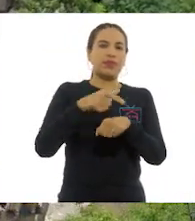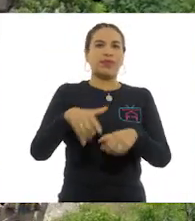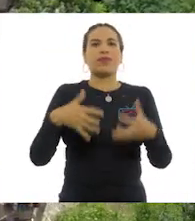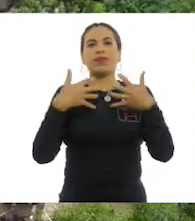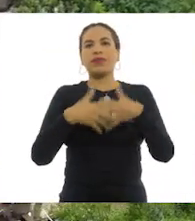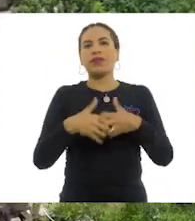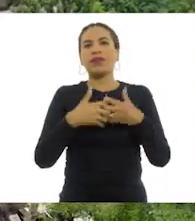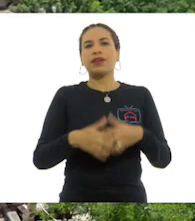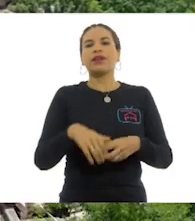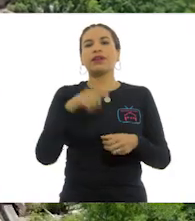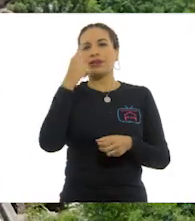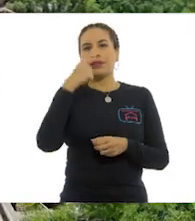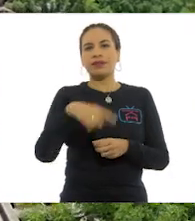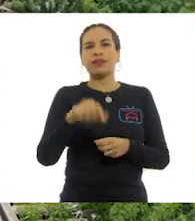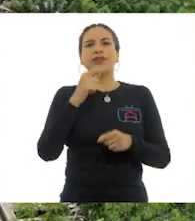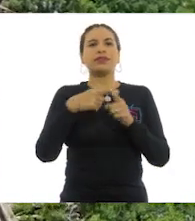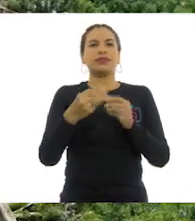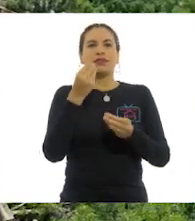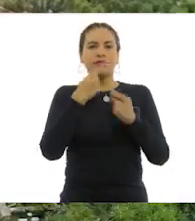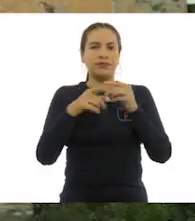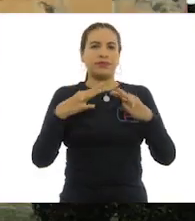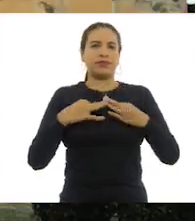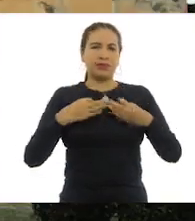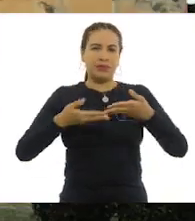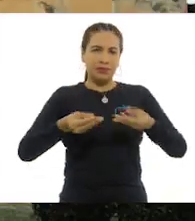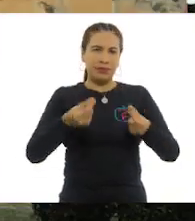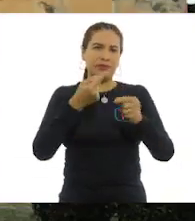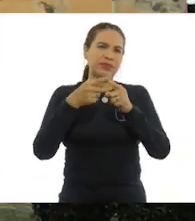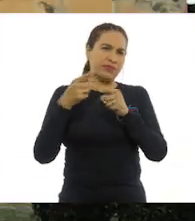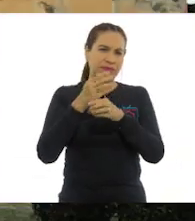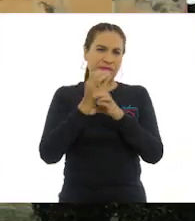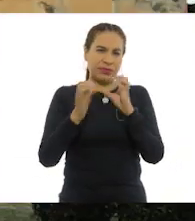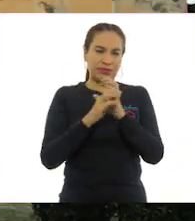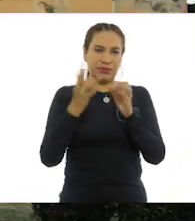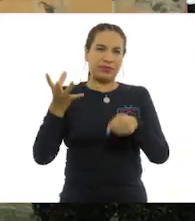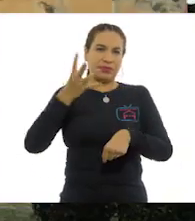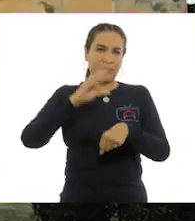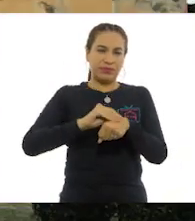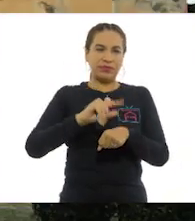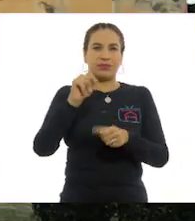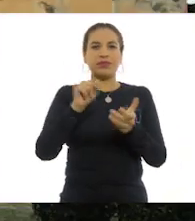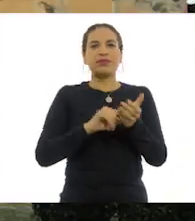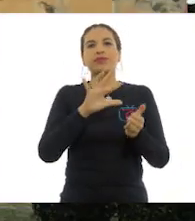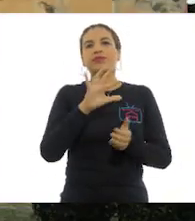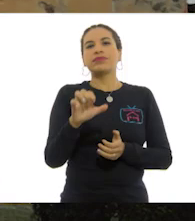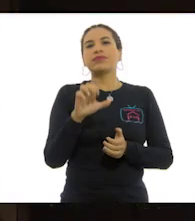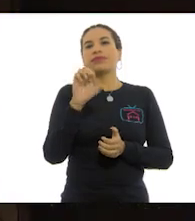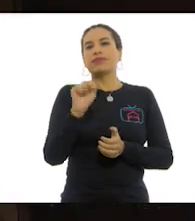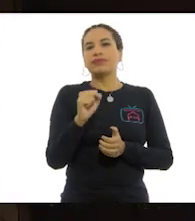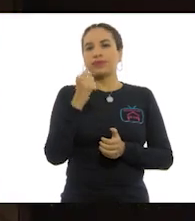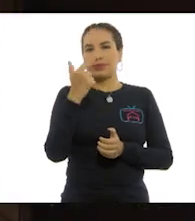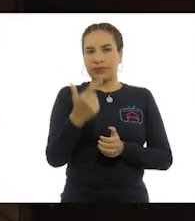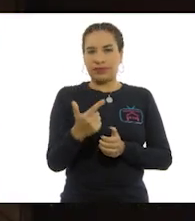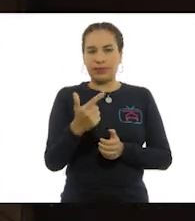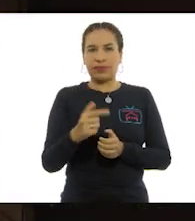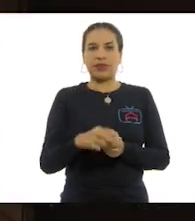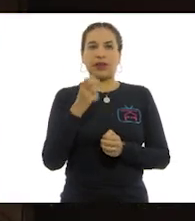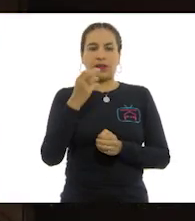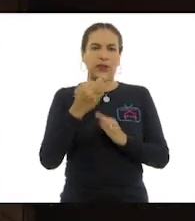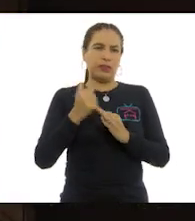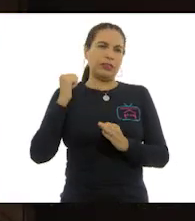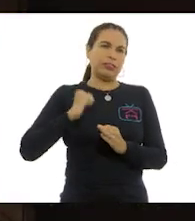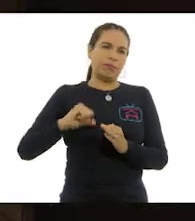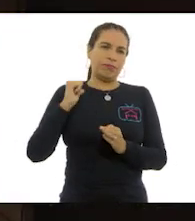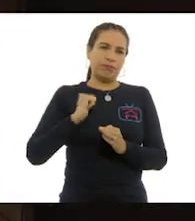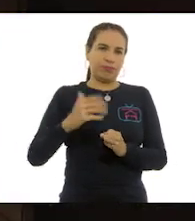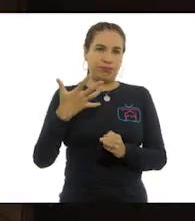de sayales, alpargatas, telas, y se le da la autorización en 1567. Es el dato más antiguo